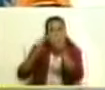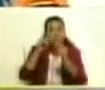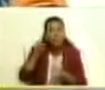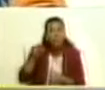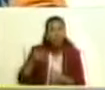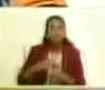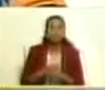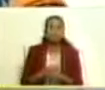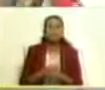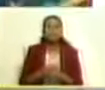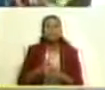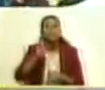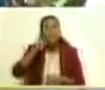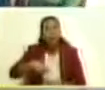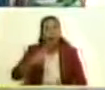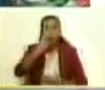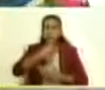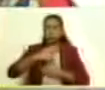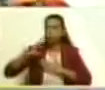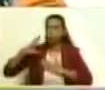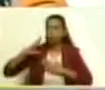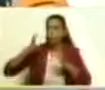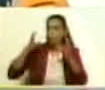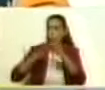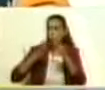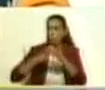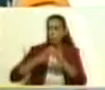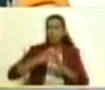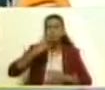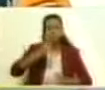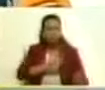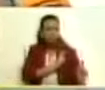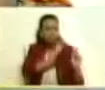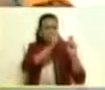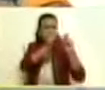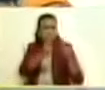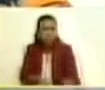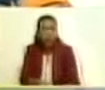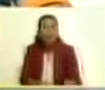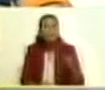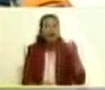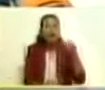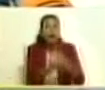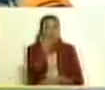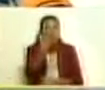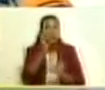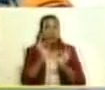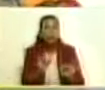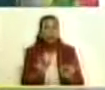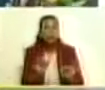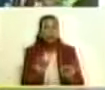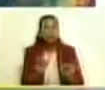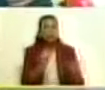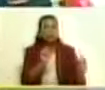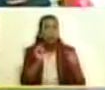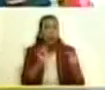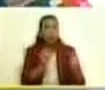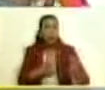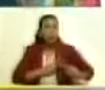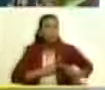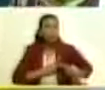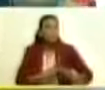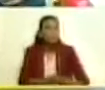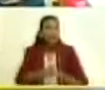y así voy a juramentar, un equipo promotor para construir un gran